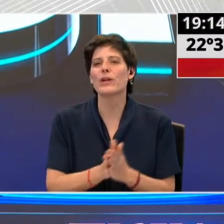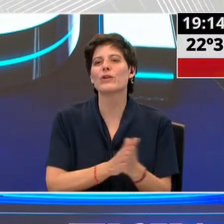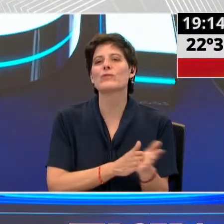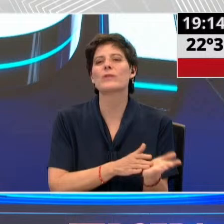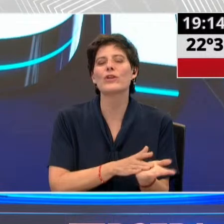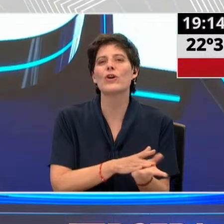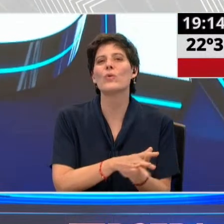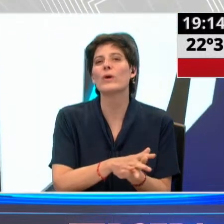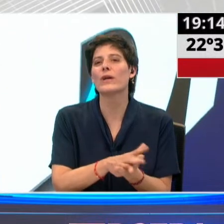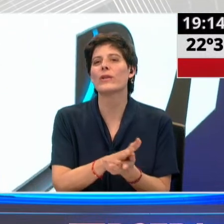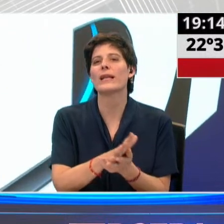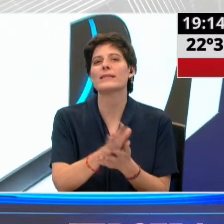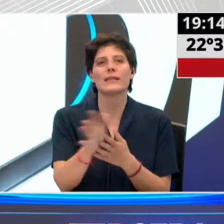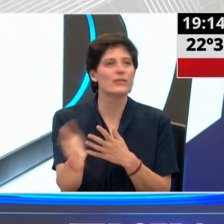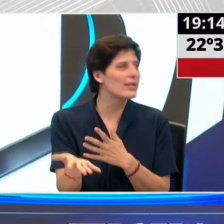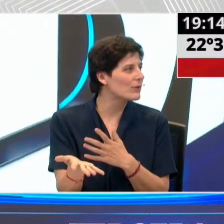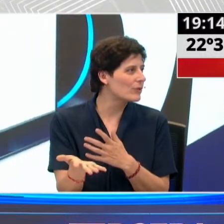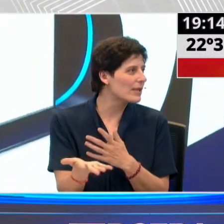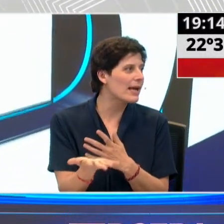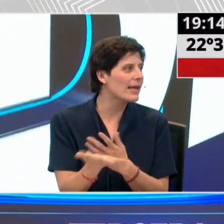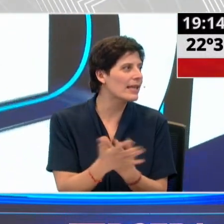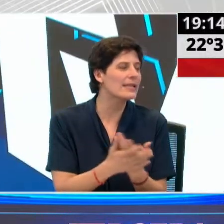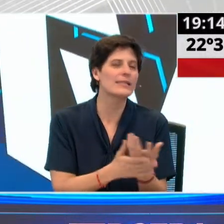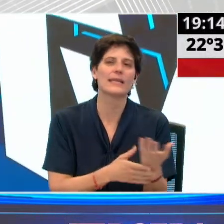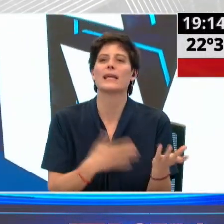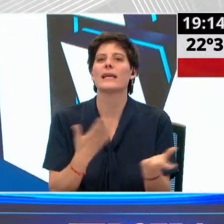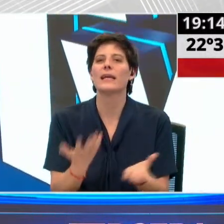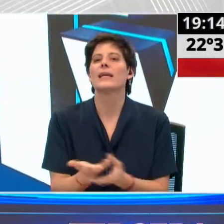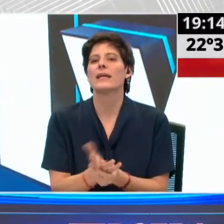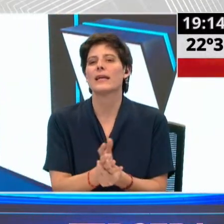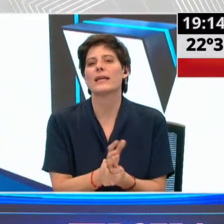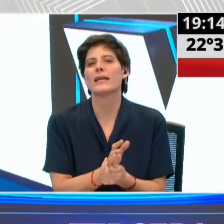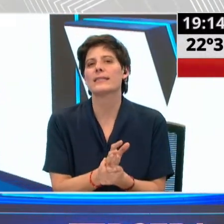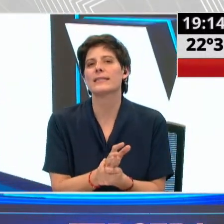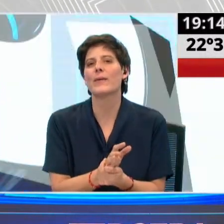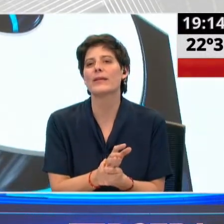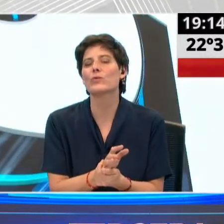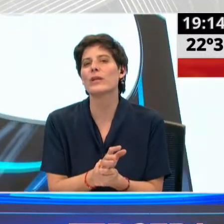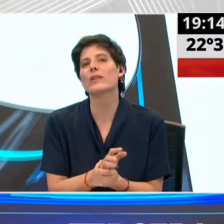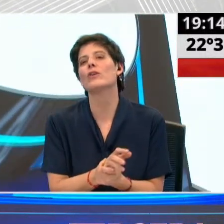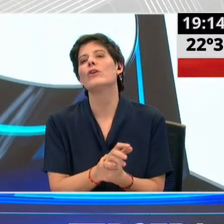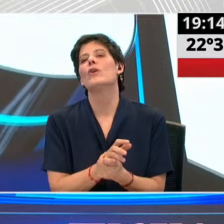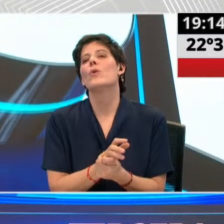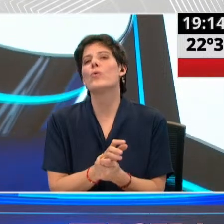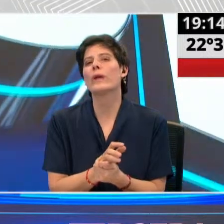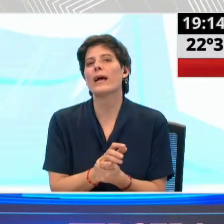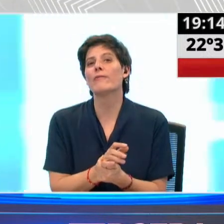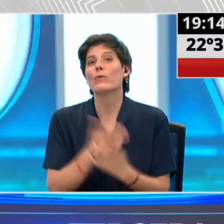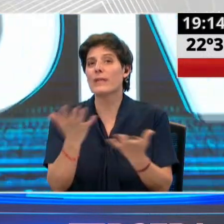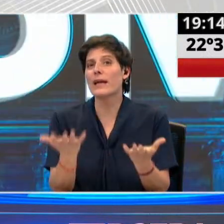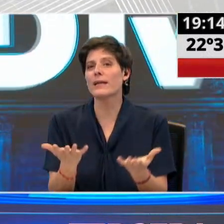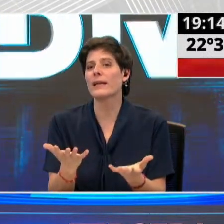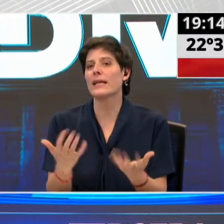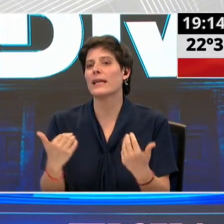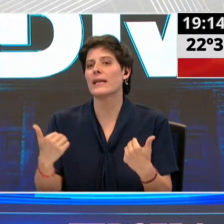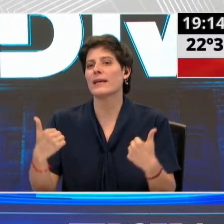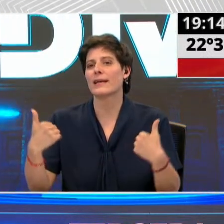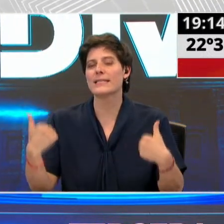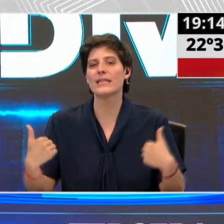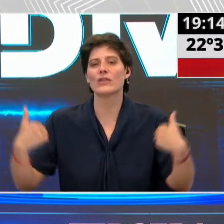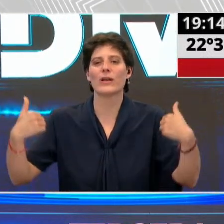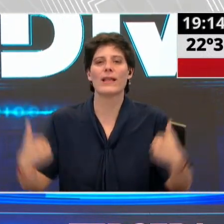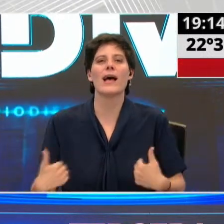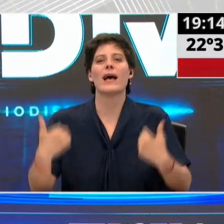estrategias, porque lo que sucedió luego de la designación de las autoridades, de que se estaba discutiendo una facultad que